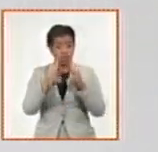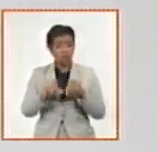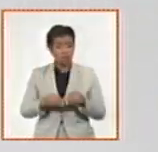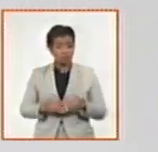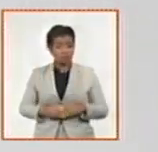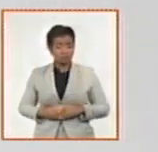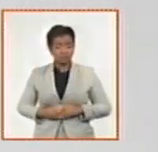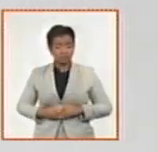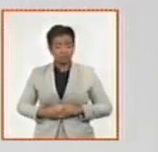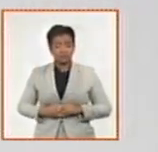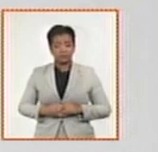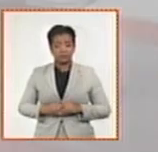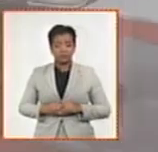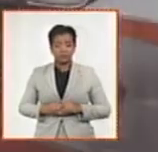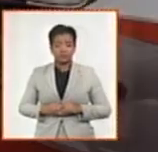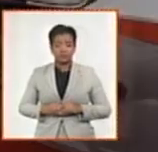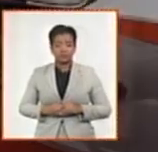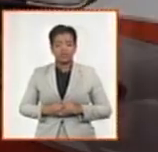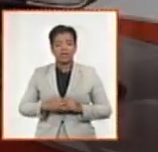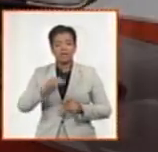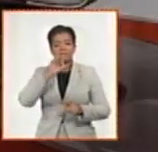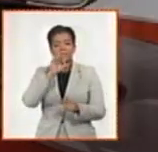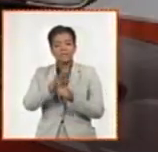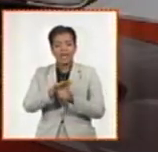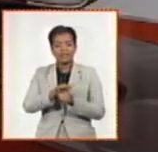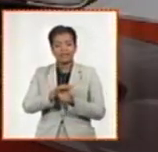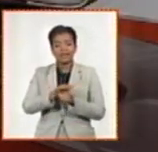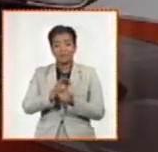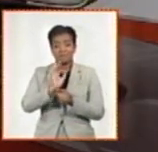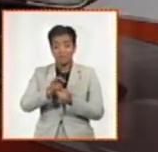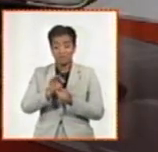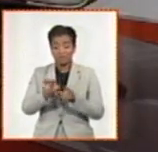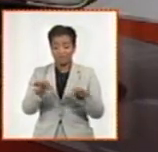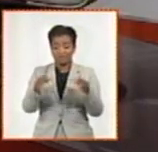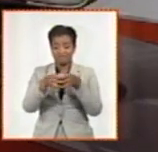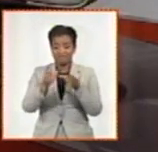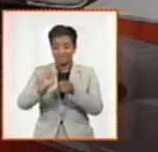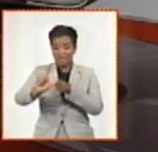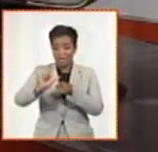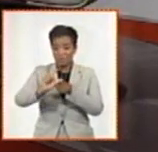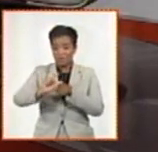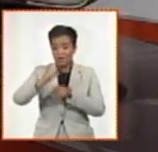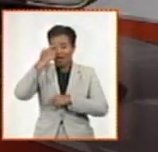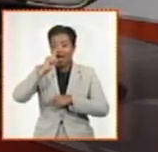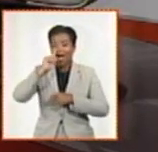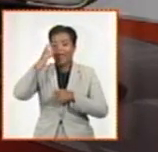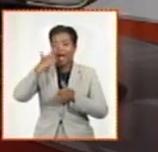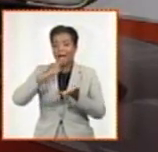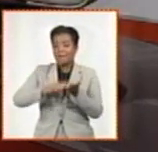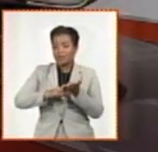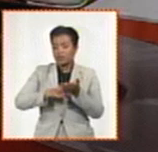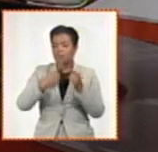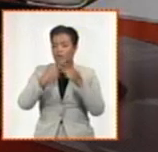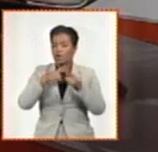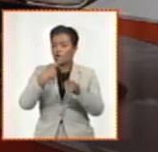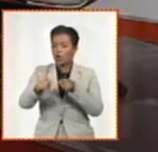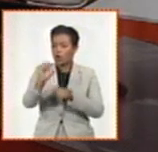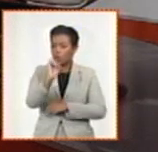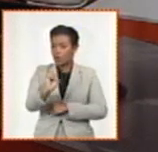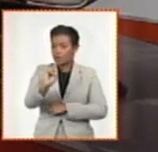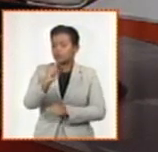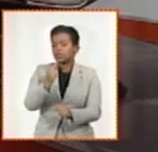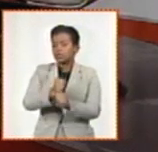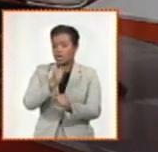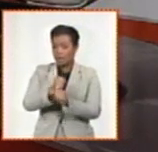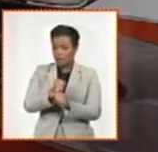movimiento se inició un poco en la NAA, pero venían otras organizaciones que venían trabajando la